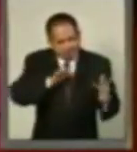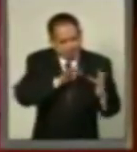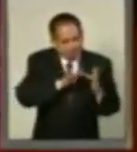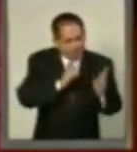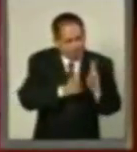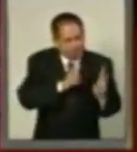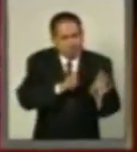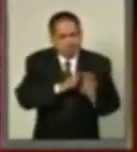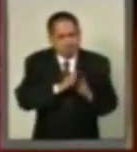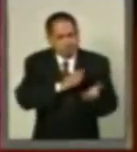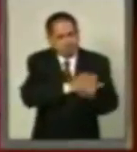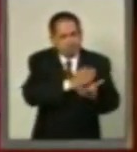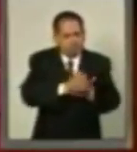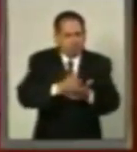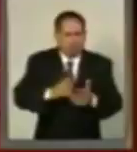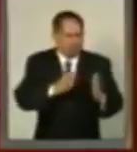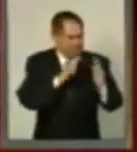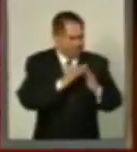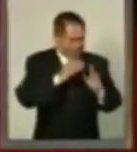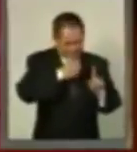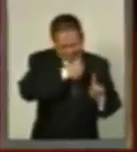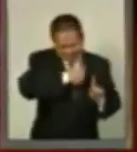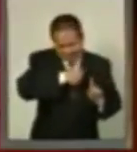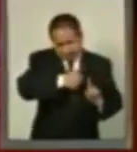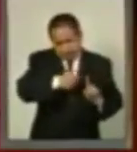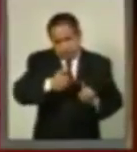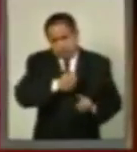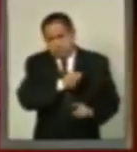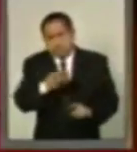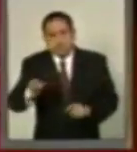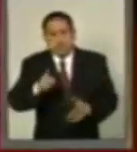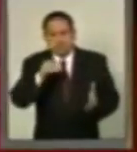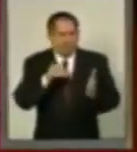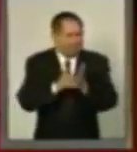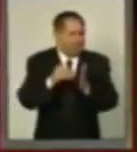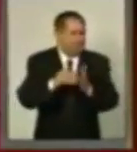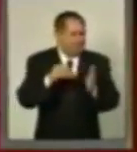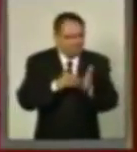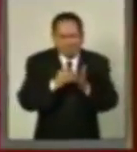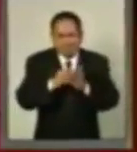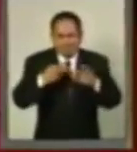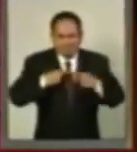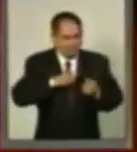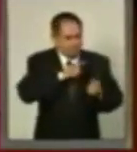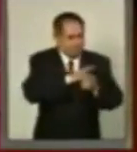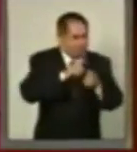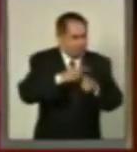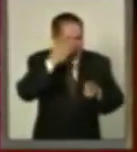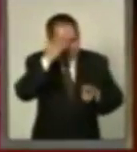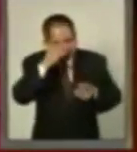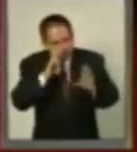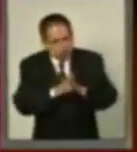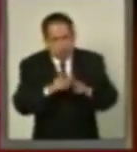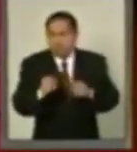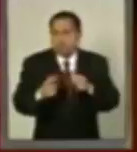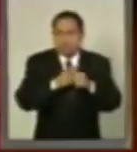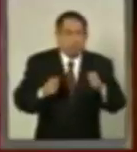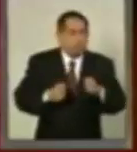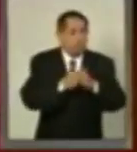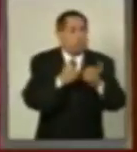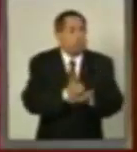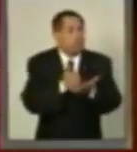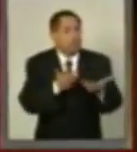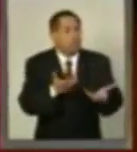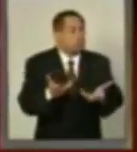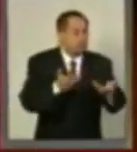Se ha ido al domicilio de miles y miles de personas para salir de la emergencia primero,